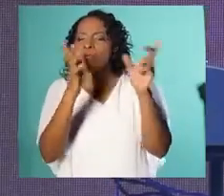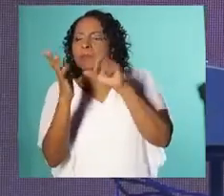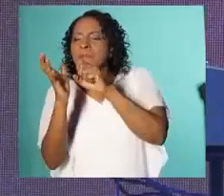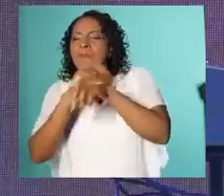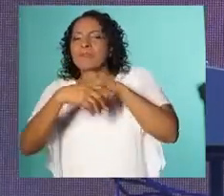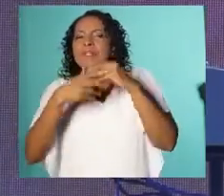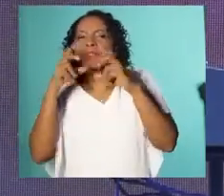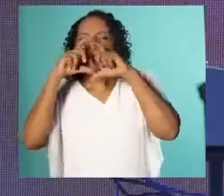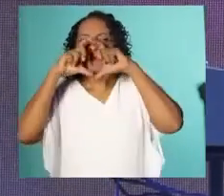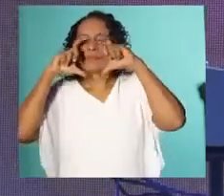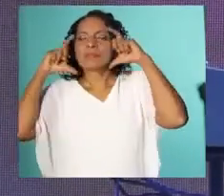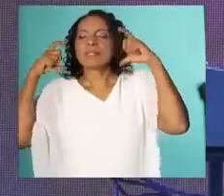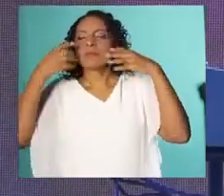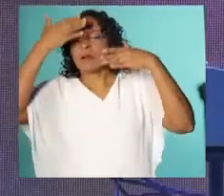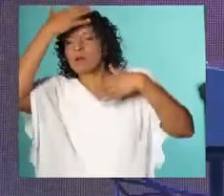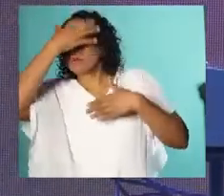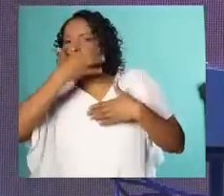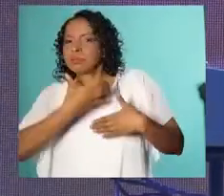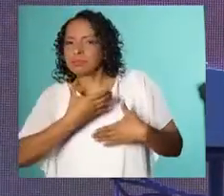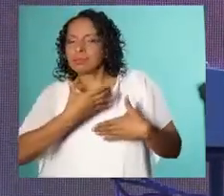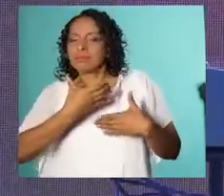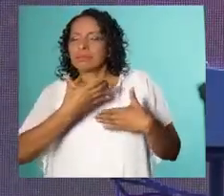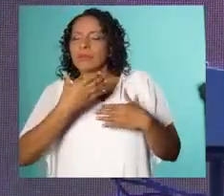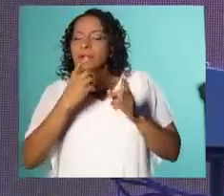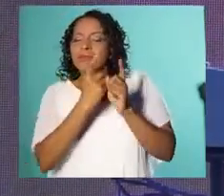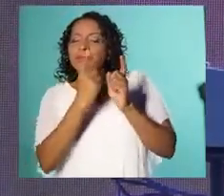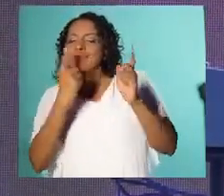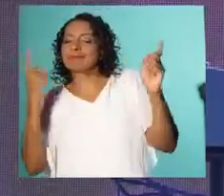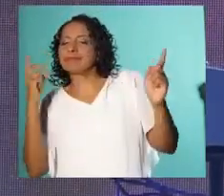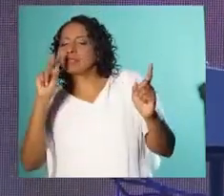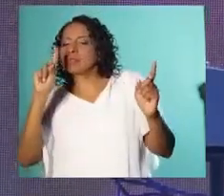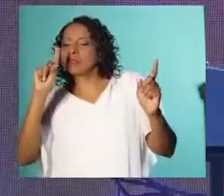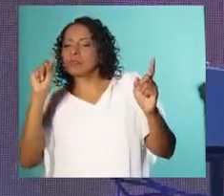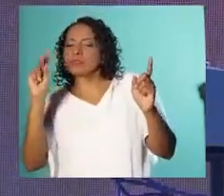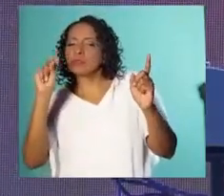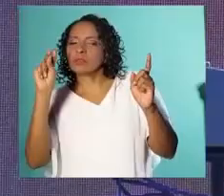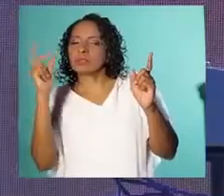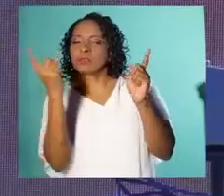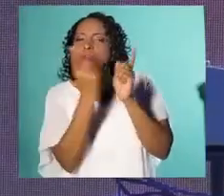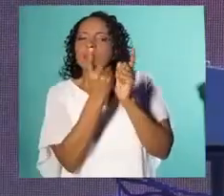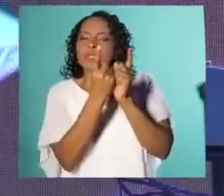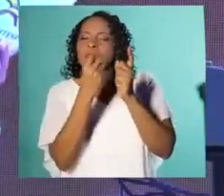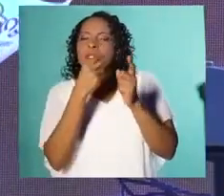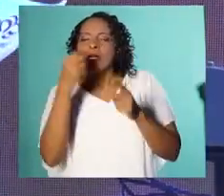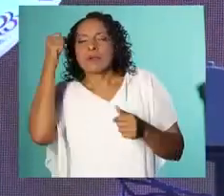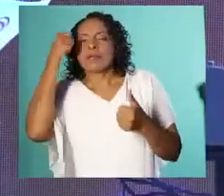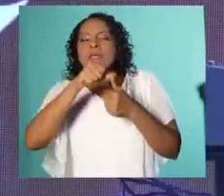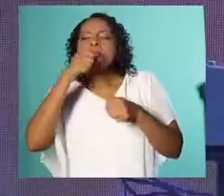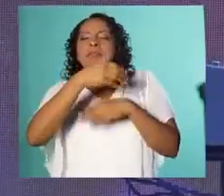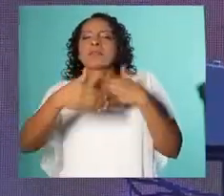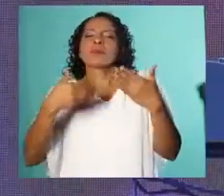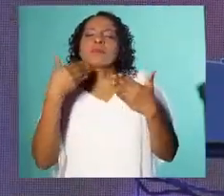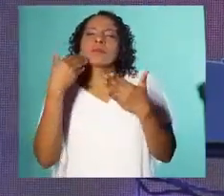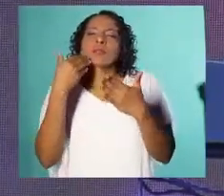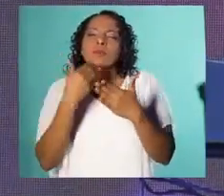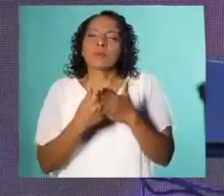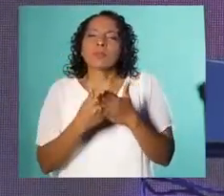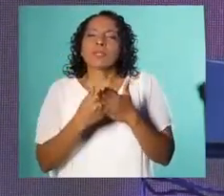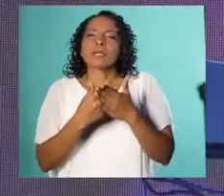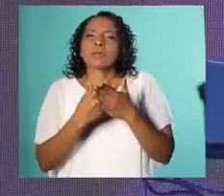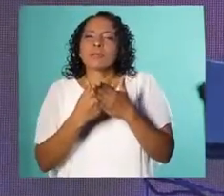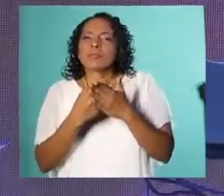importante, tomar distancia. Recuerda que juntos podremos erradicar este virus al